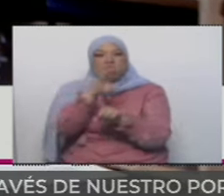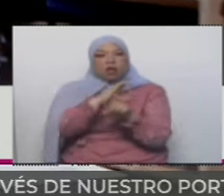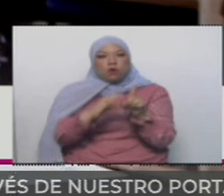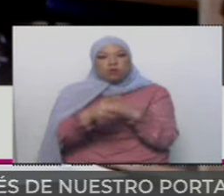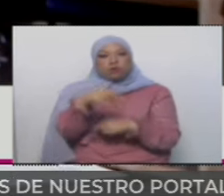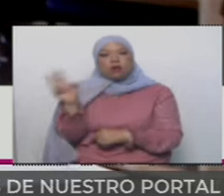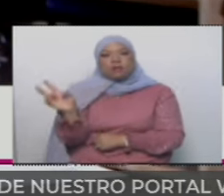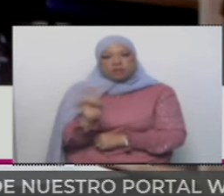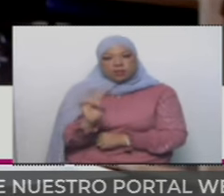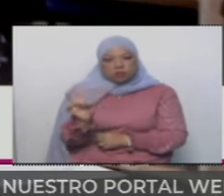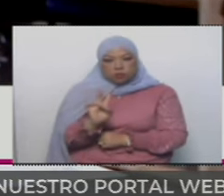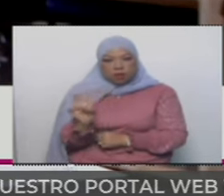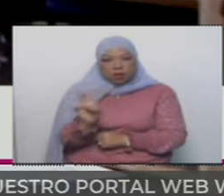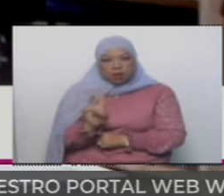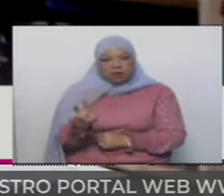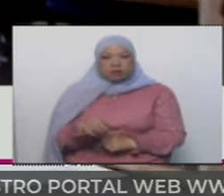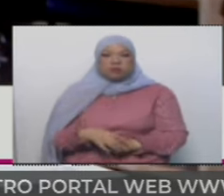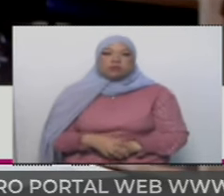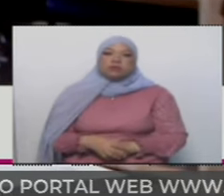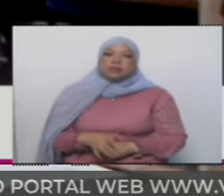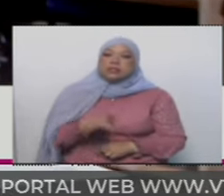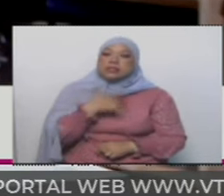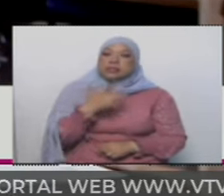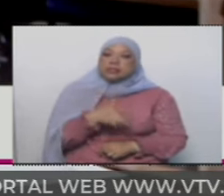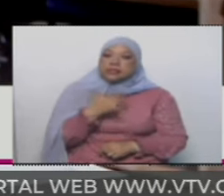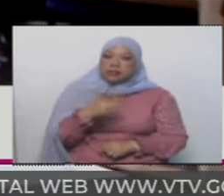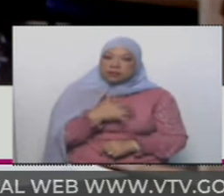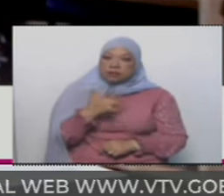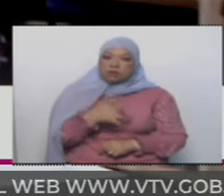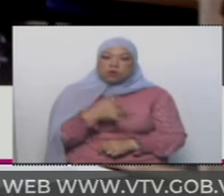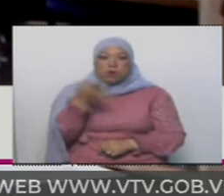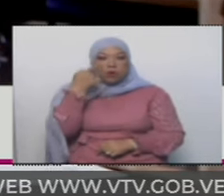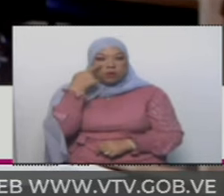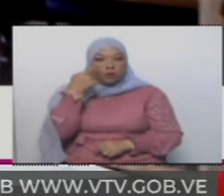venezolana. Se siente, se ve,